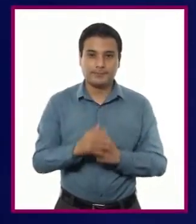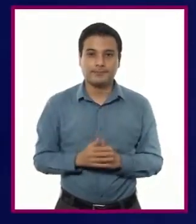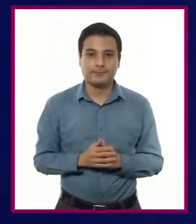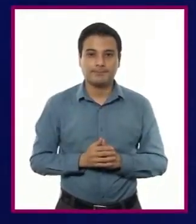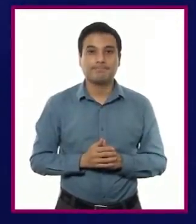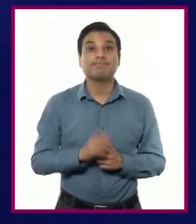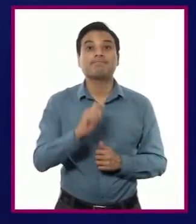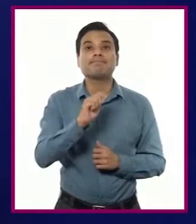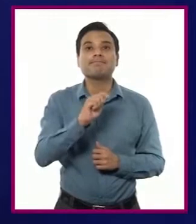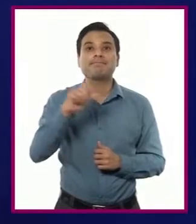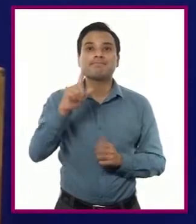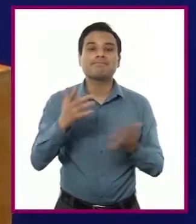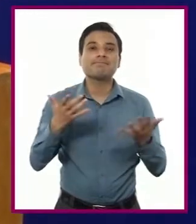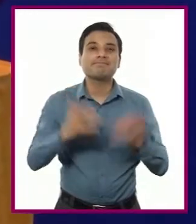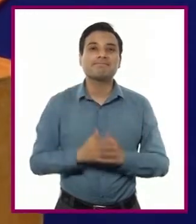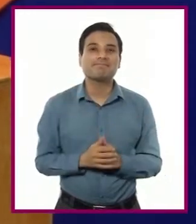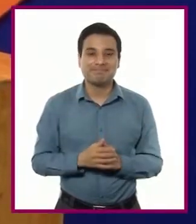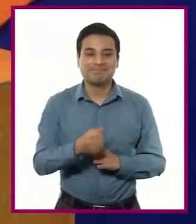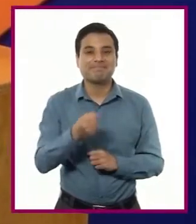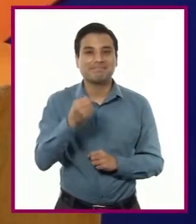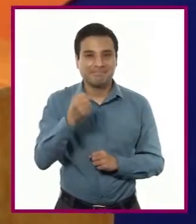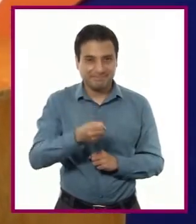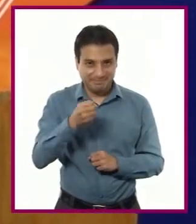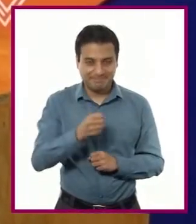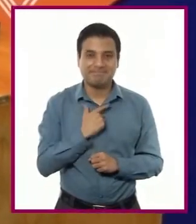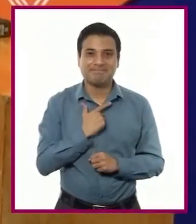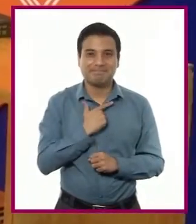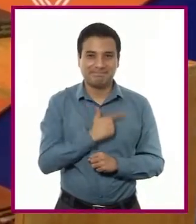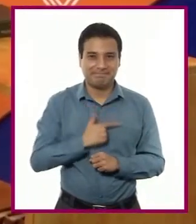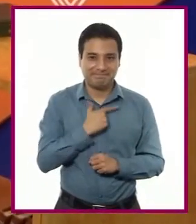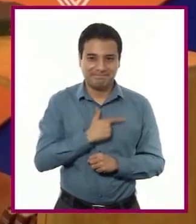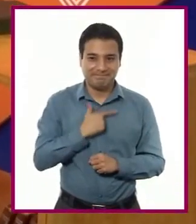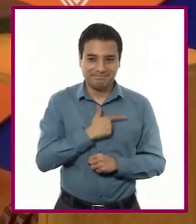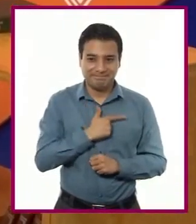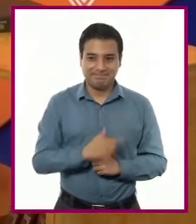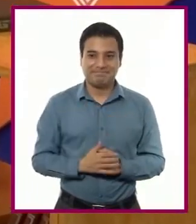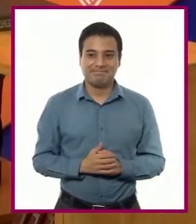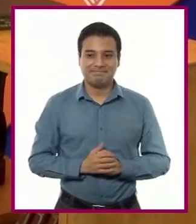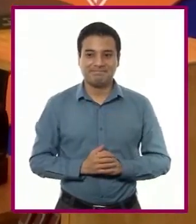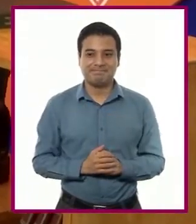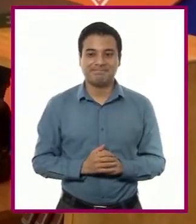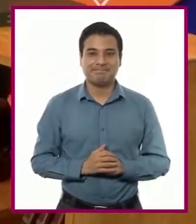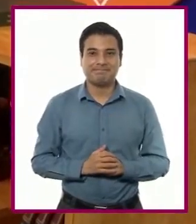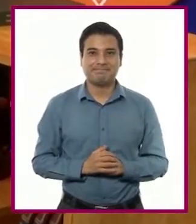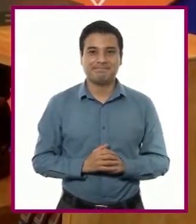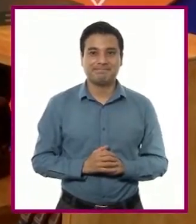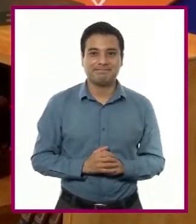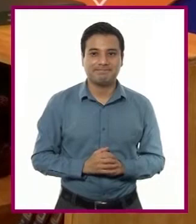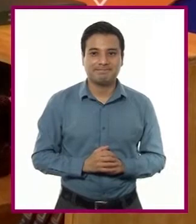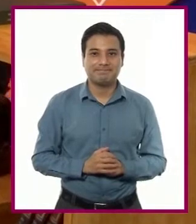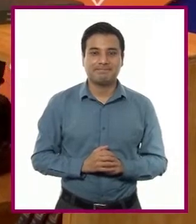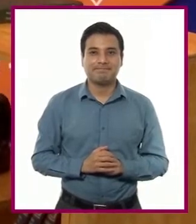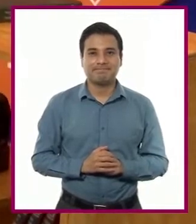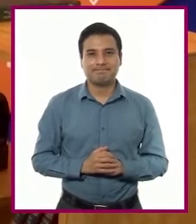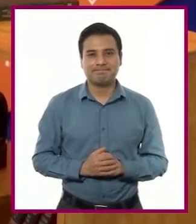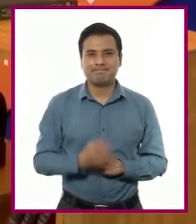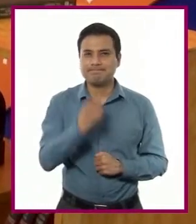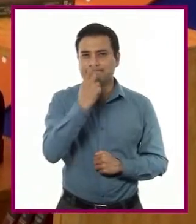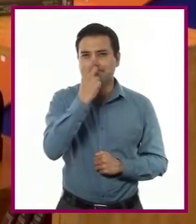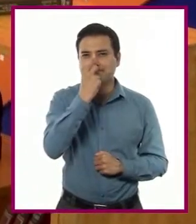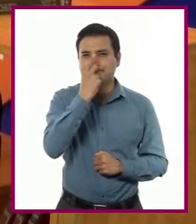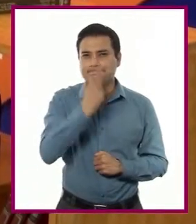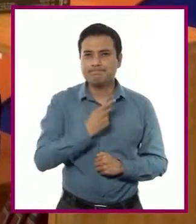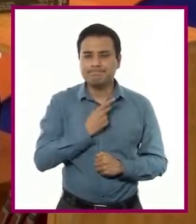¿Qué tal, maestro? Les saludo con mucho gusto, igual que todas y todos detrás de la pantalla. Dígame, por